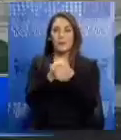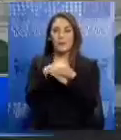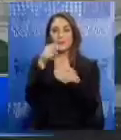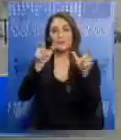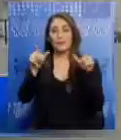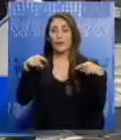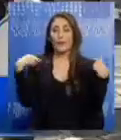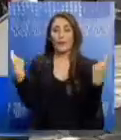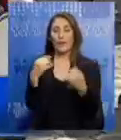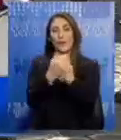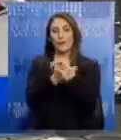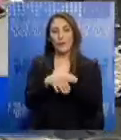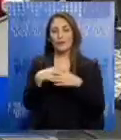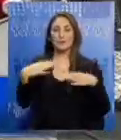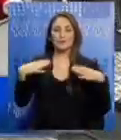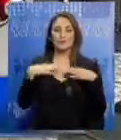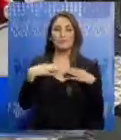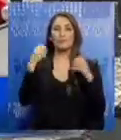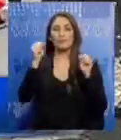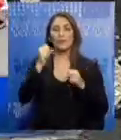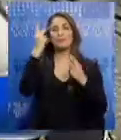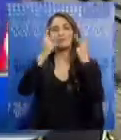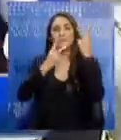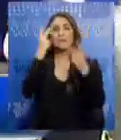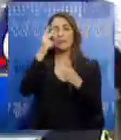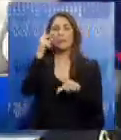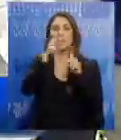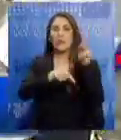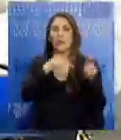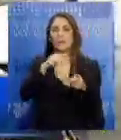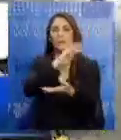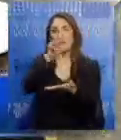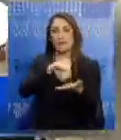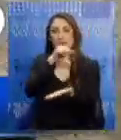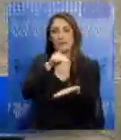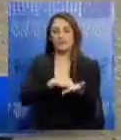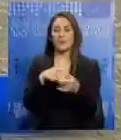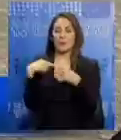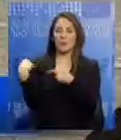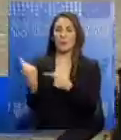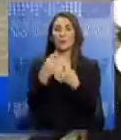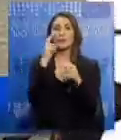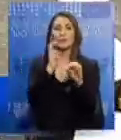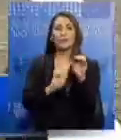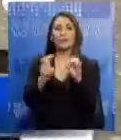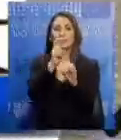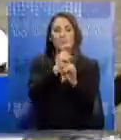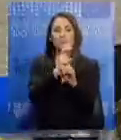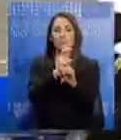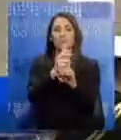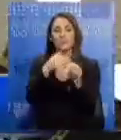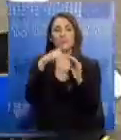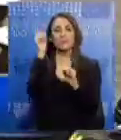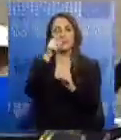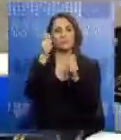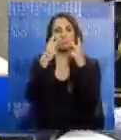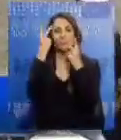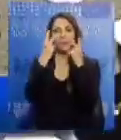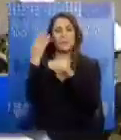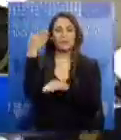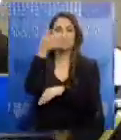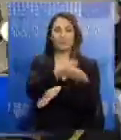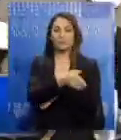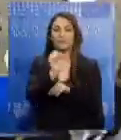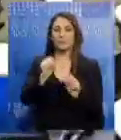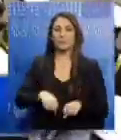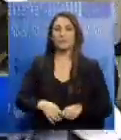la población para visitar nuestras playas y así incentivar el turismo en las zonas más afectadas por el terremoto del